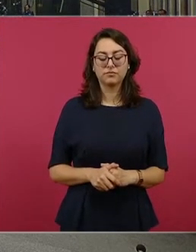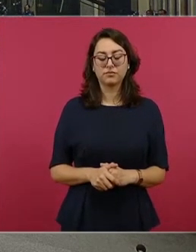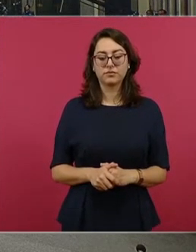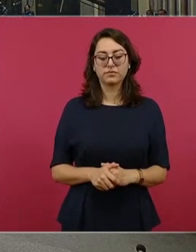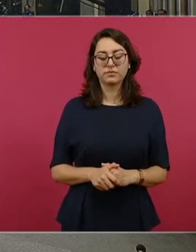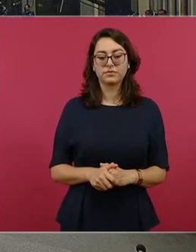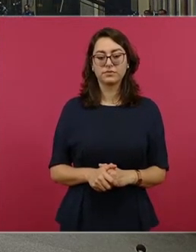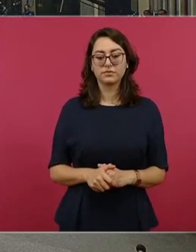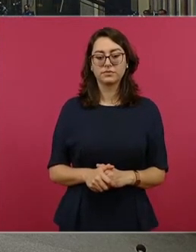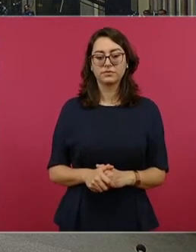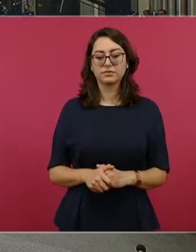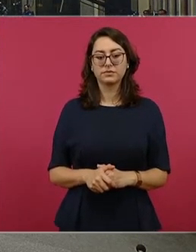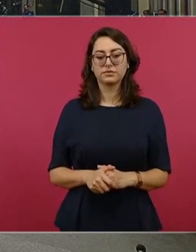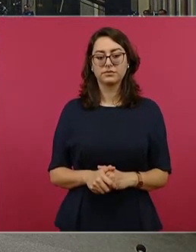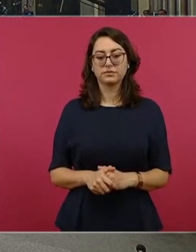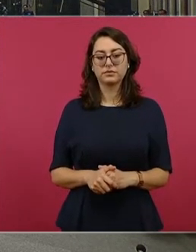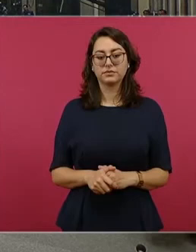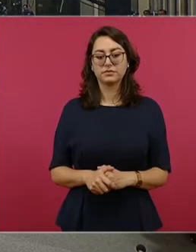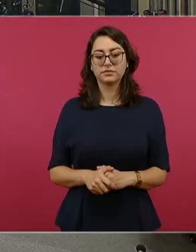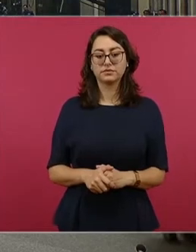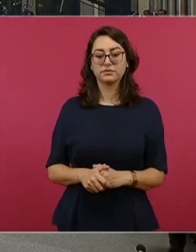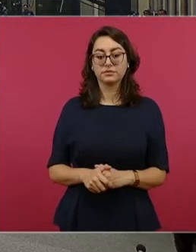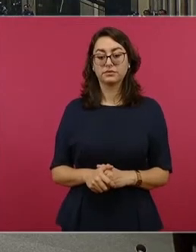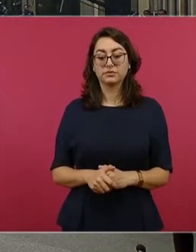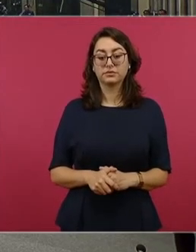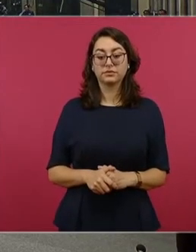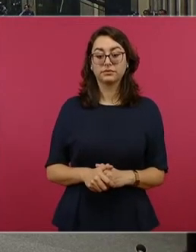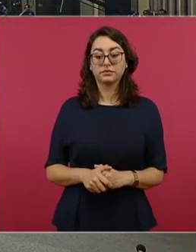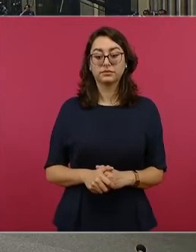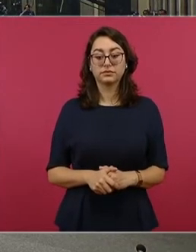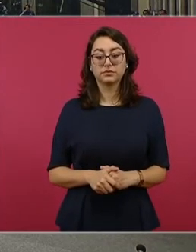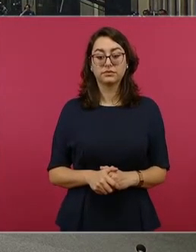¿Y por qué no debemos